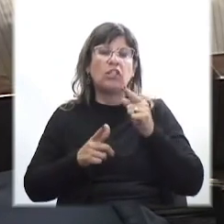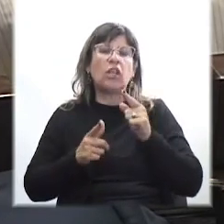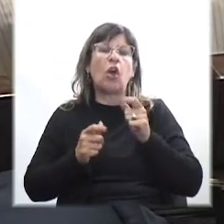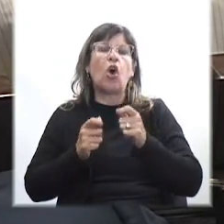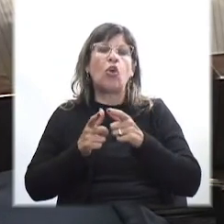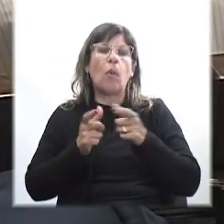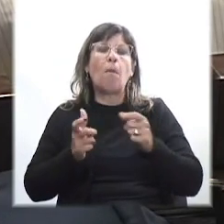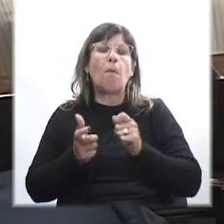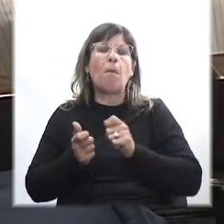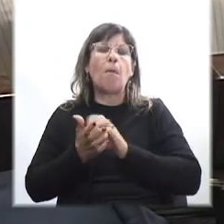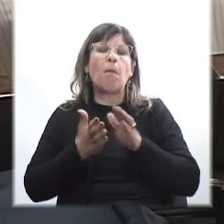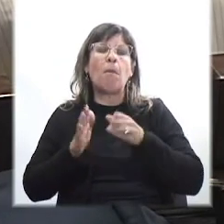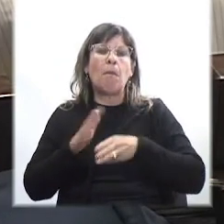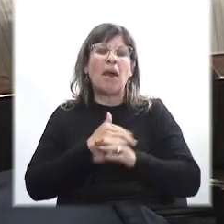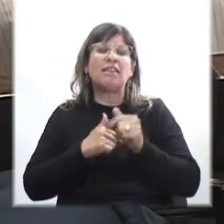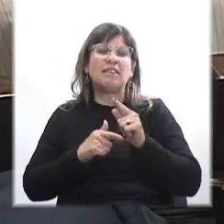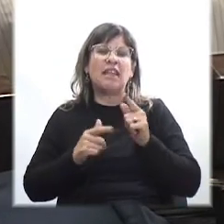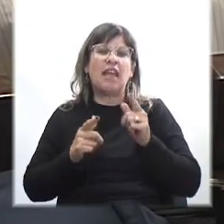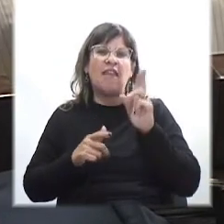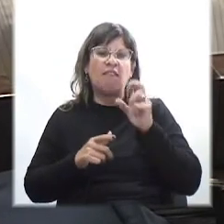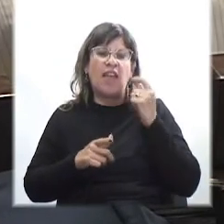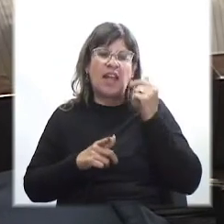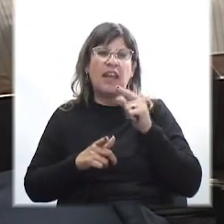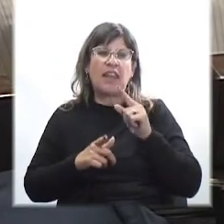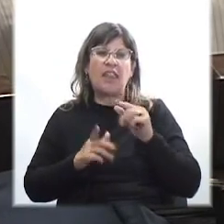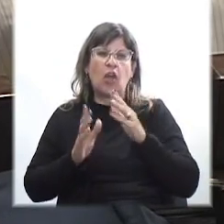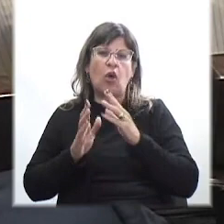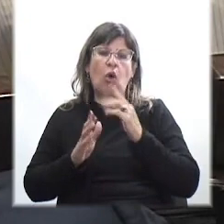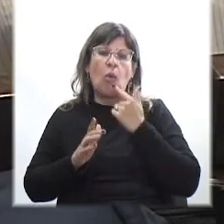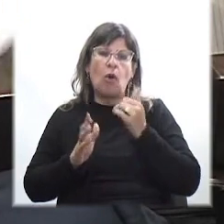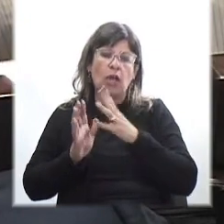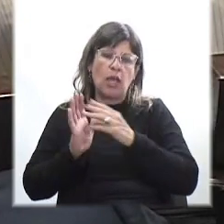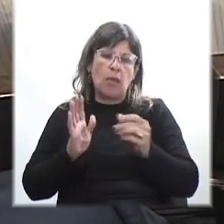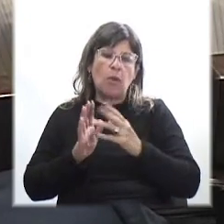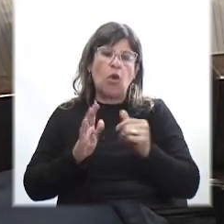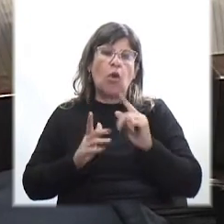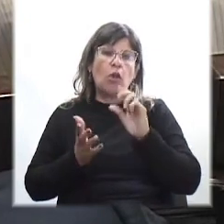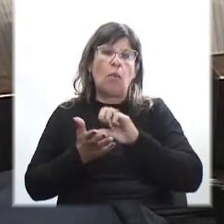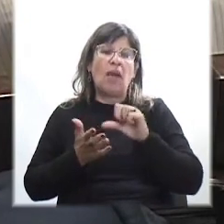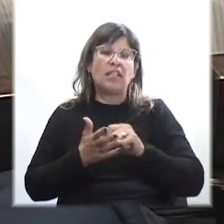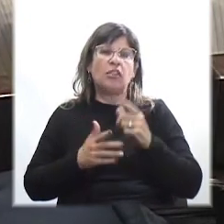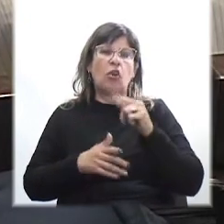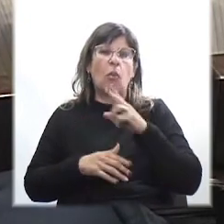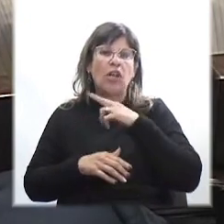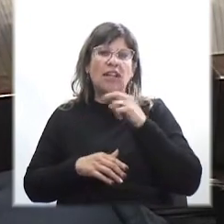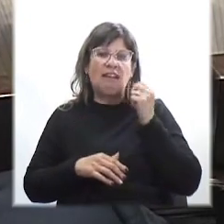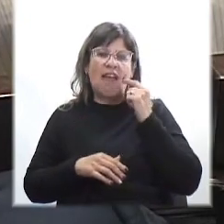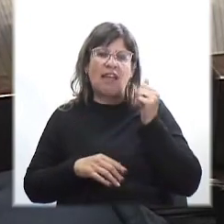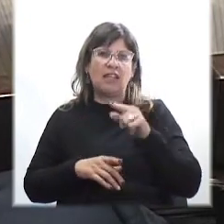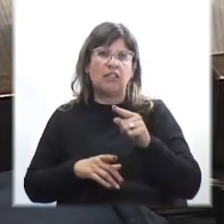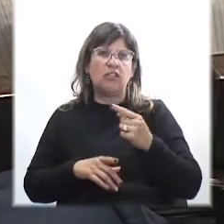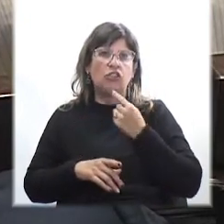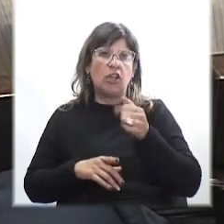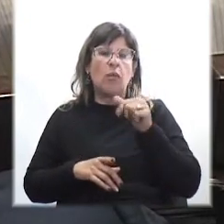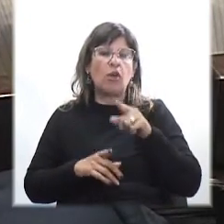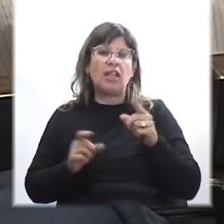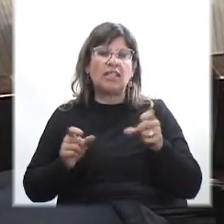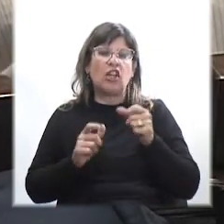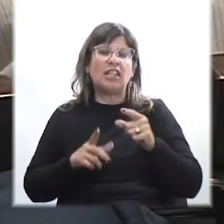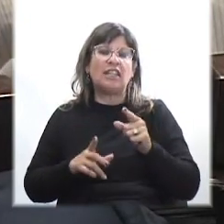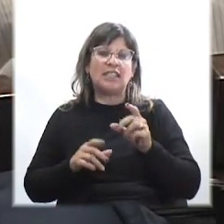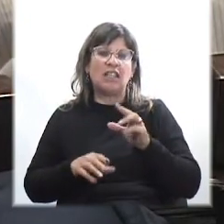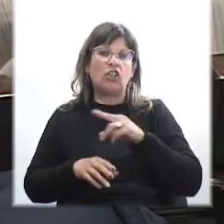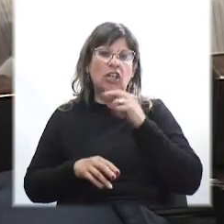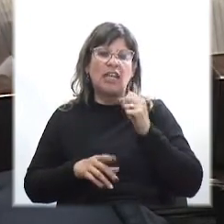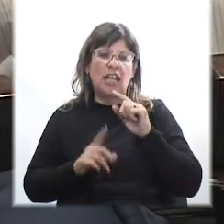verde, tomando como ejemplo lo que sucedía en países evolucionados en temas sanitarios como Israel. Yo les voy a decir lo que está haciendo